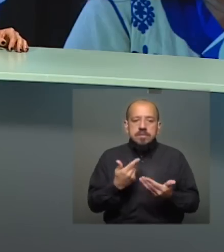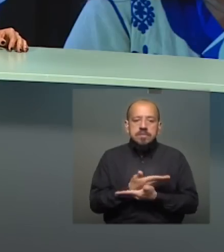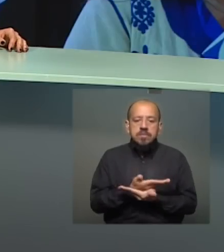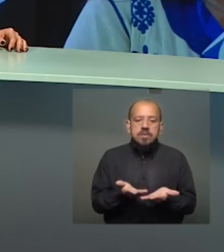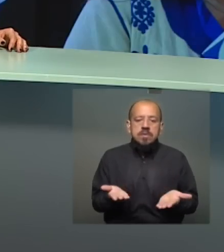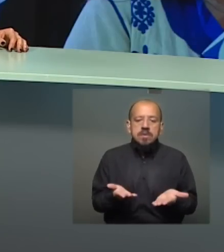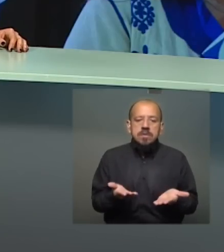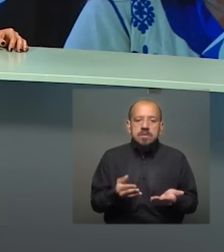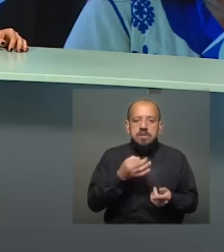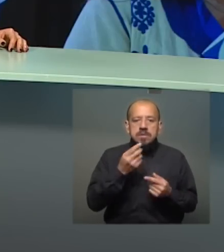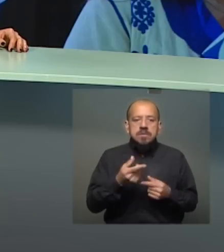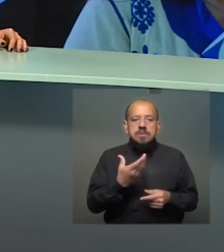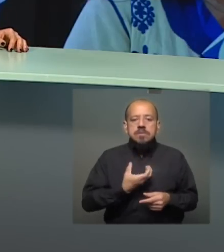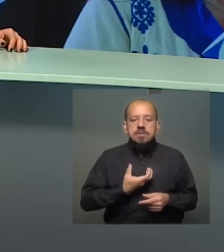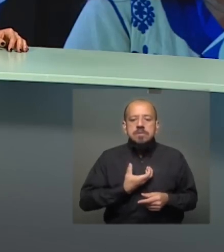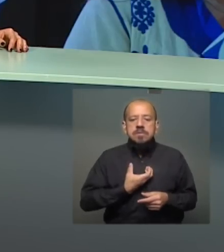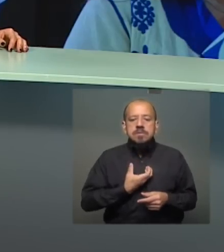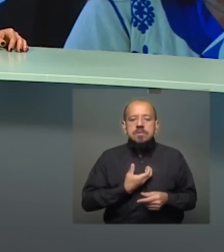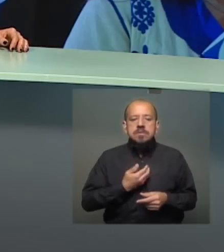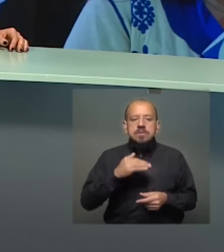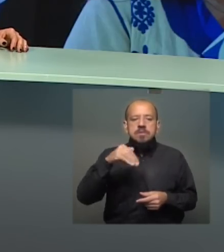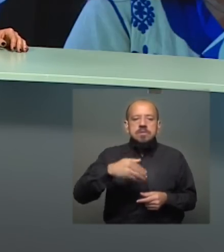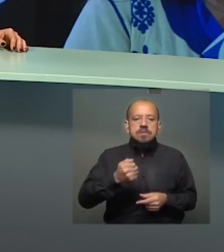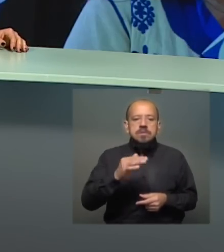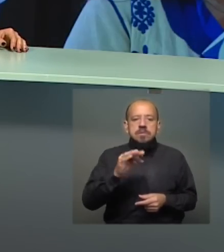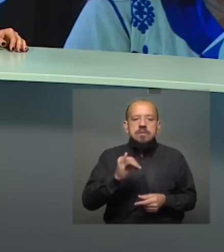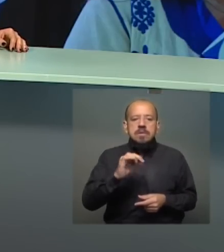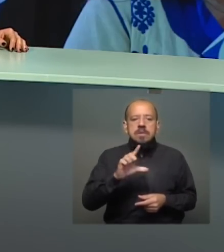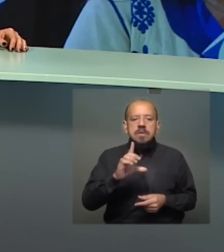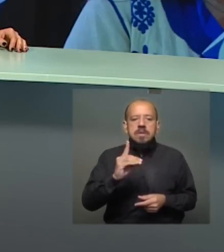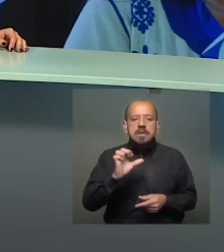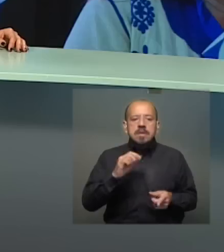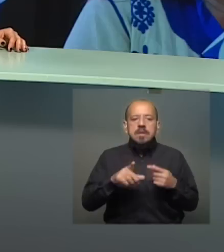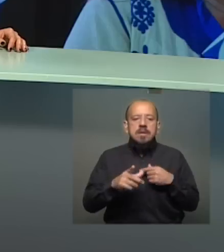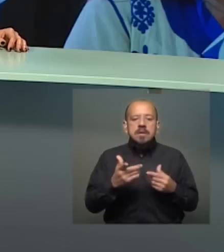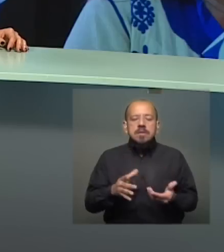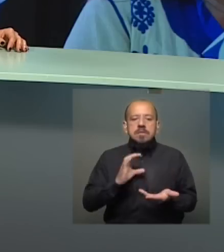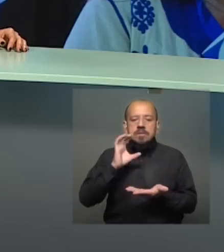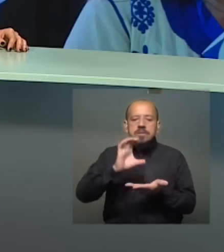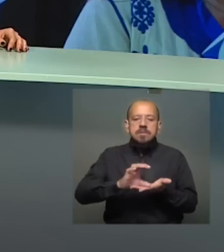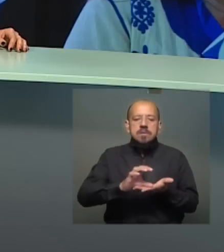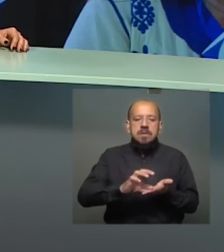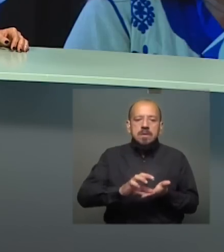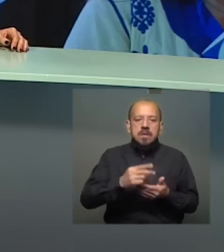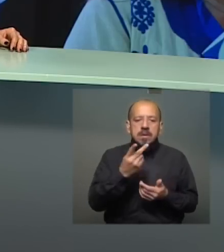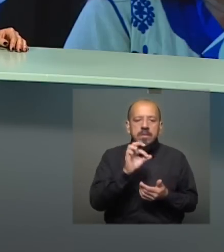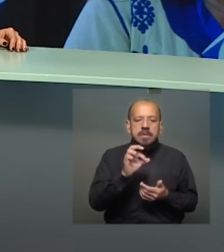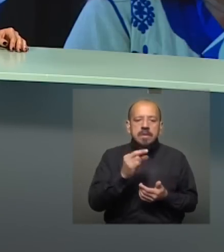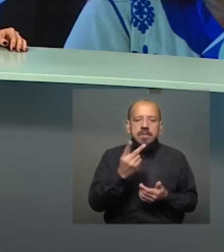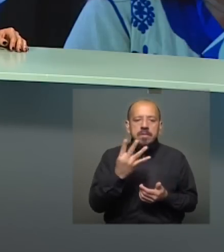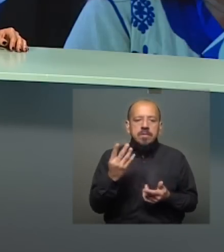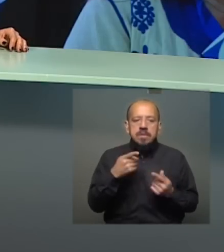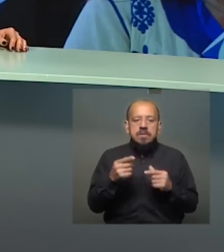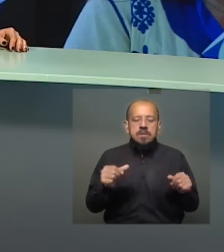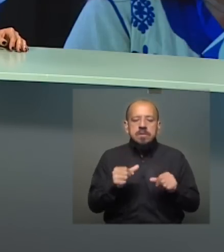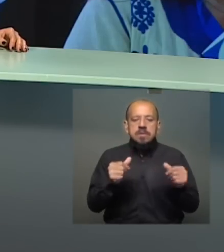y habló la alcaldesa Matilde antía que destacó una serie de inversiones programadas hacia 2024 y también la